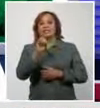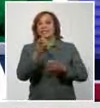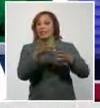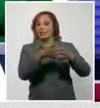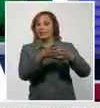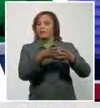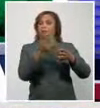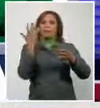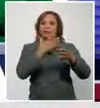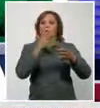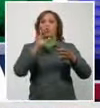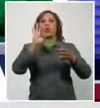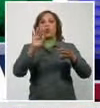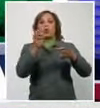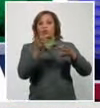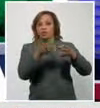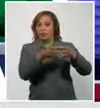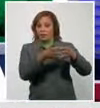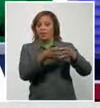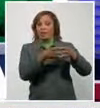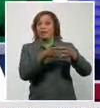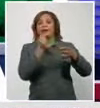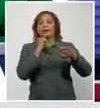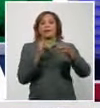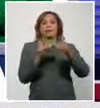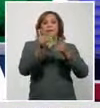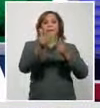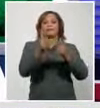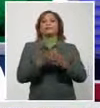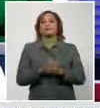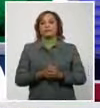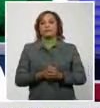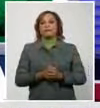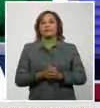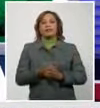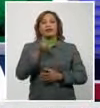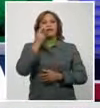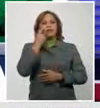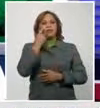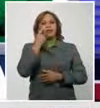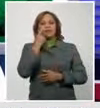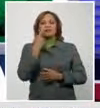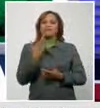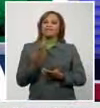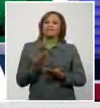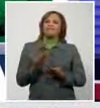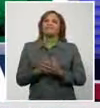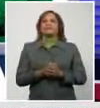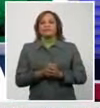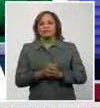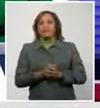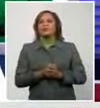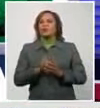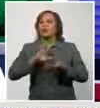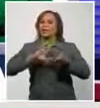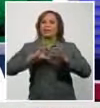80 de 60 años y más, que como estamos viendo, lamentablemente son los que se